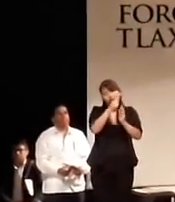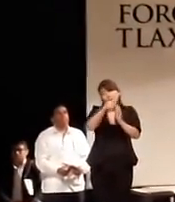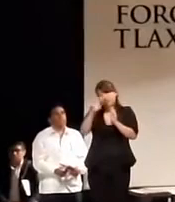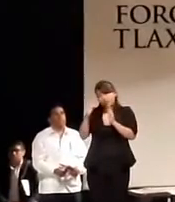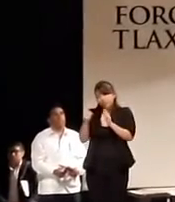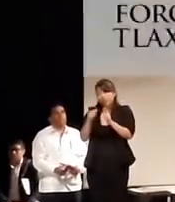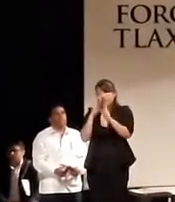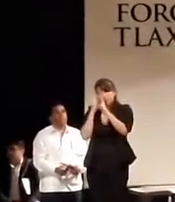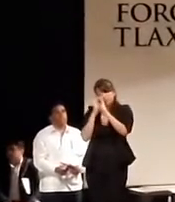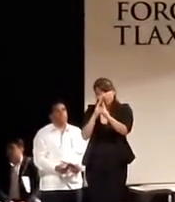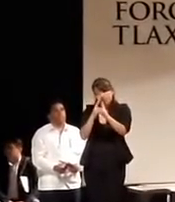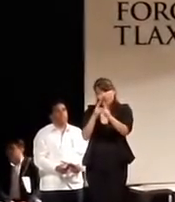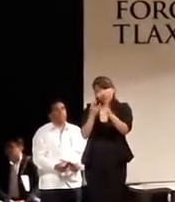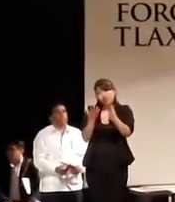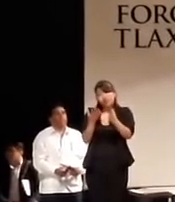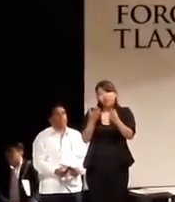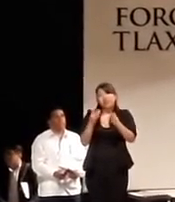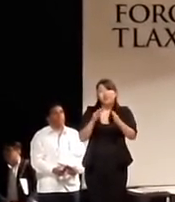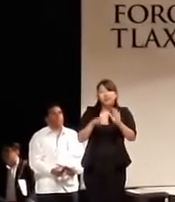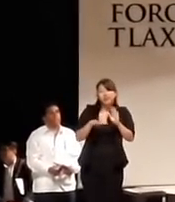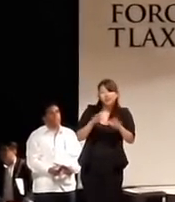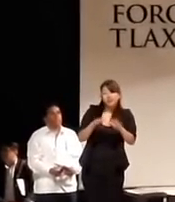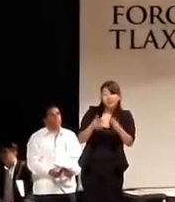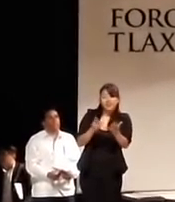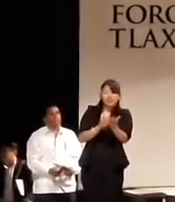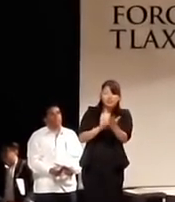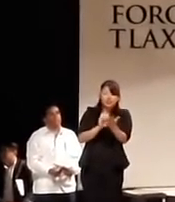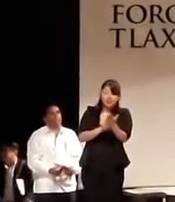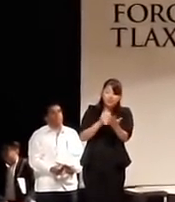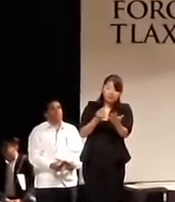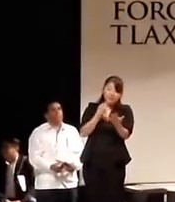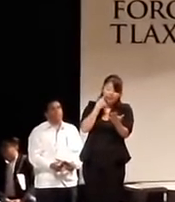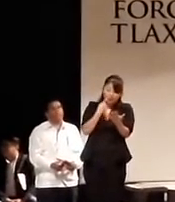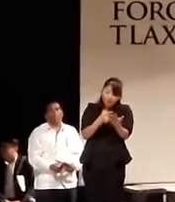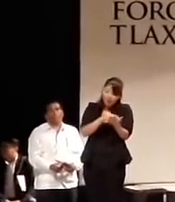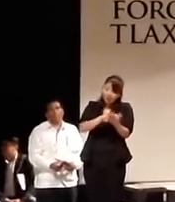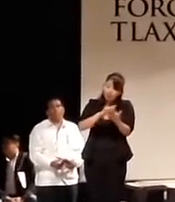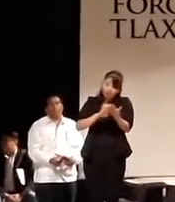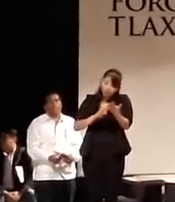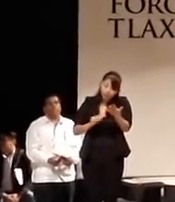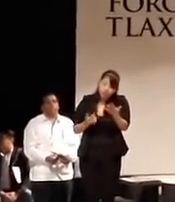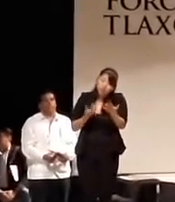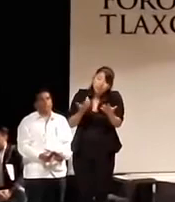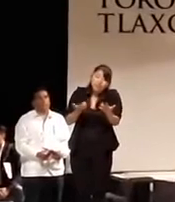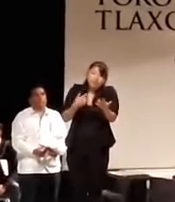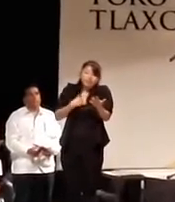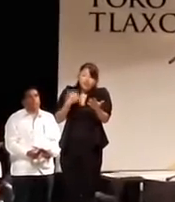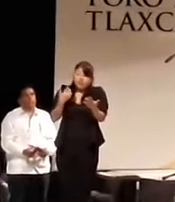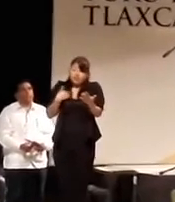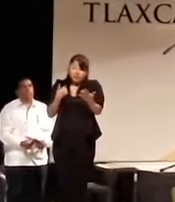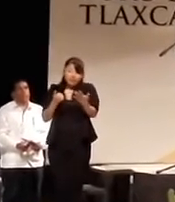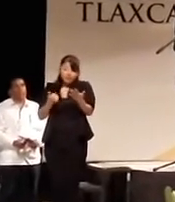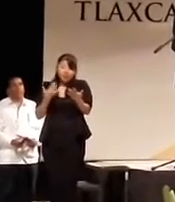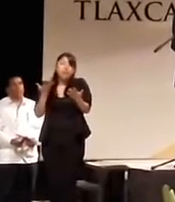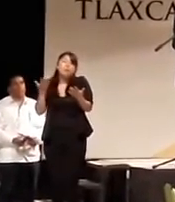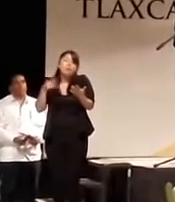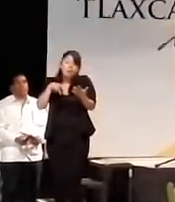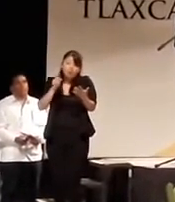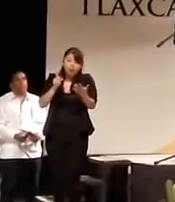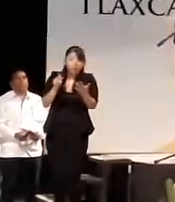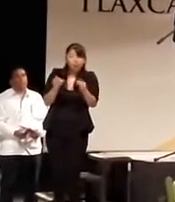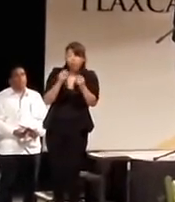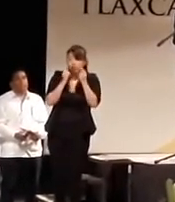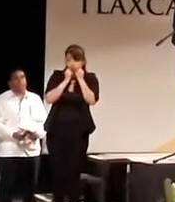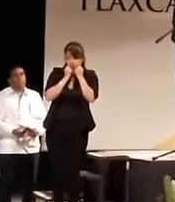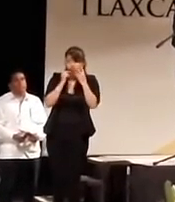trabajar muchas veces sin comprenderlas. En estos breves minutos expongo 9 puntos que me gustaría compartir